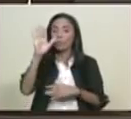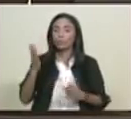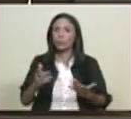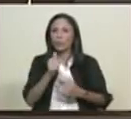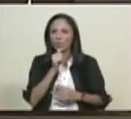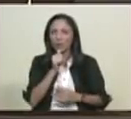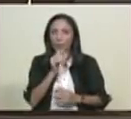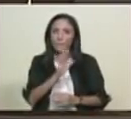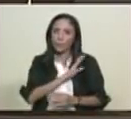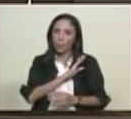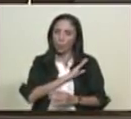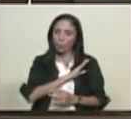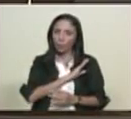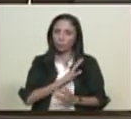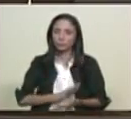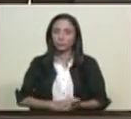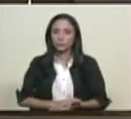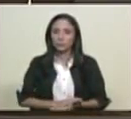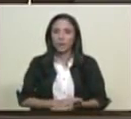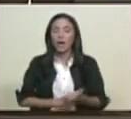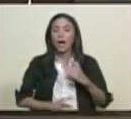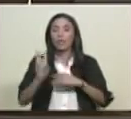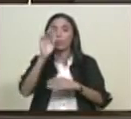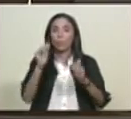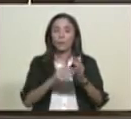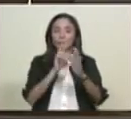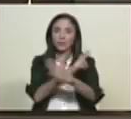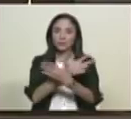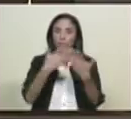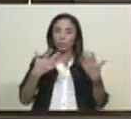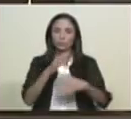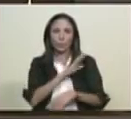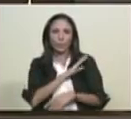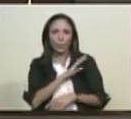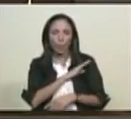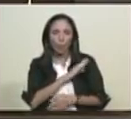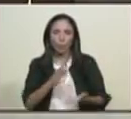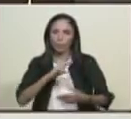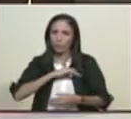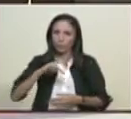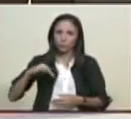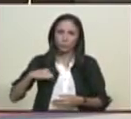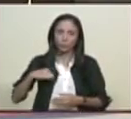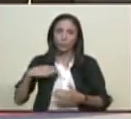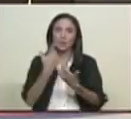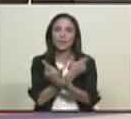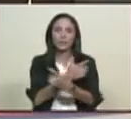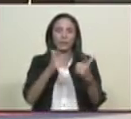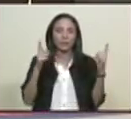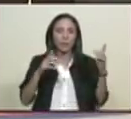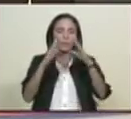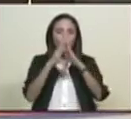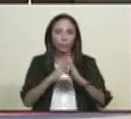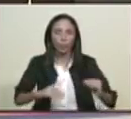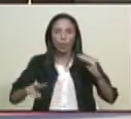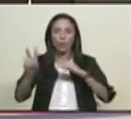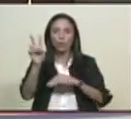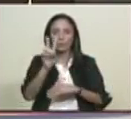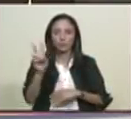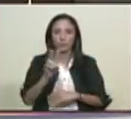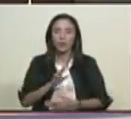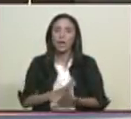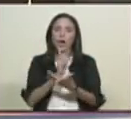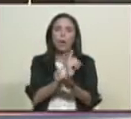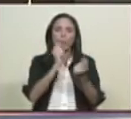pertenece. 2018 será el año de la liberación definitiva de nuestro país y estoy seguro de grandes transformaciones